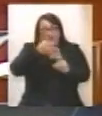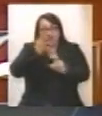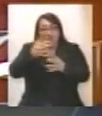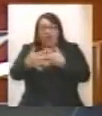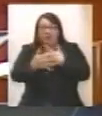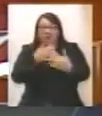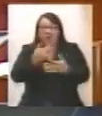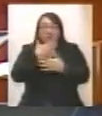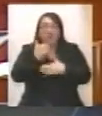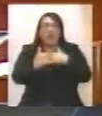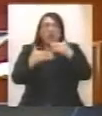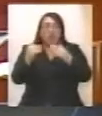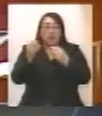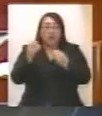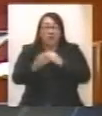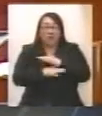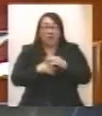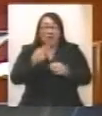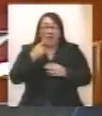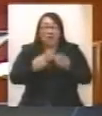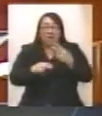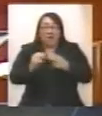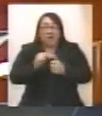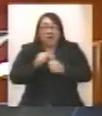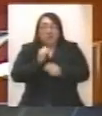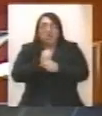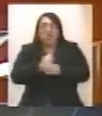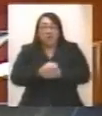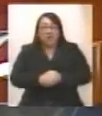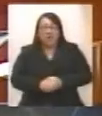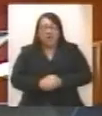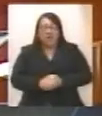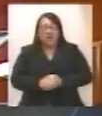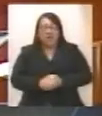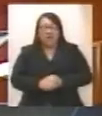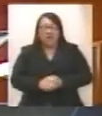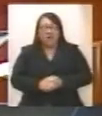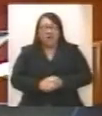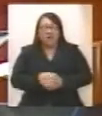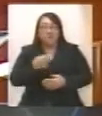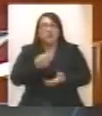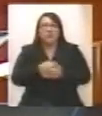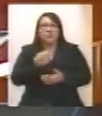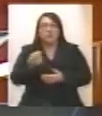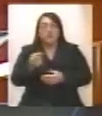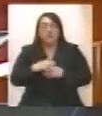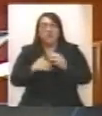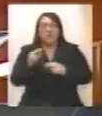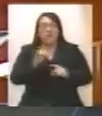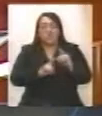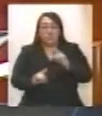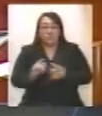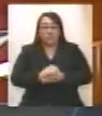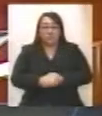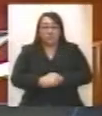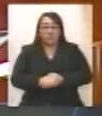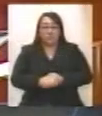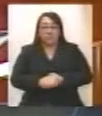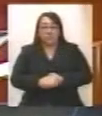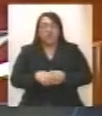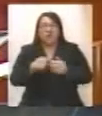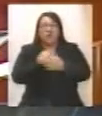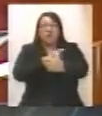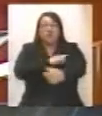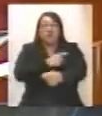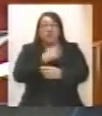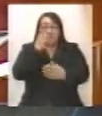de obra como base para aumentar la productividad del trabajo, los salarios y el consumo. Los esfuerzos